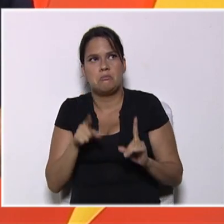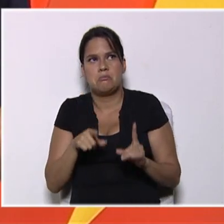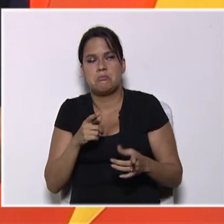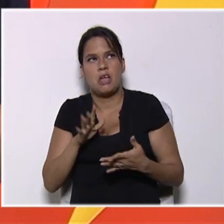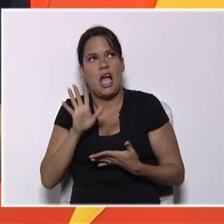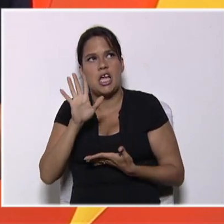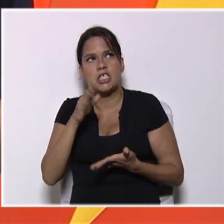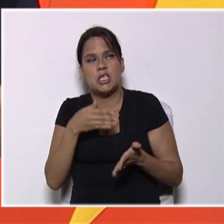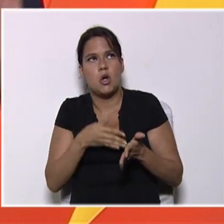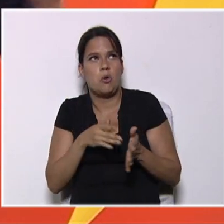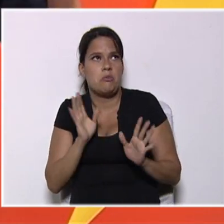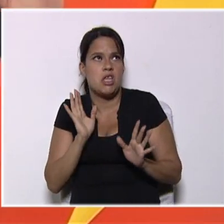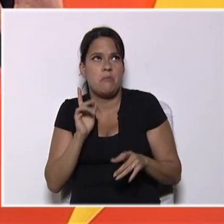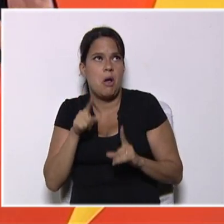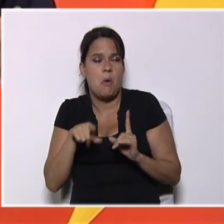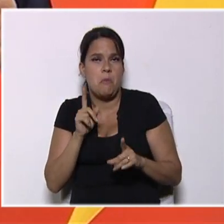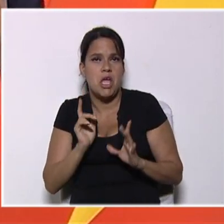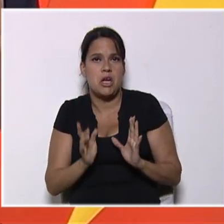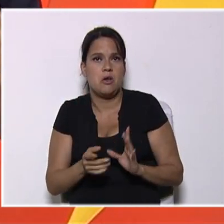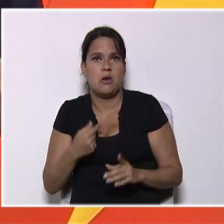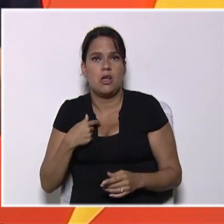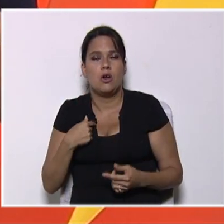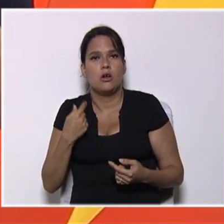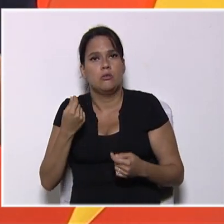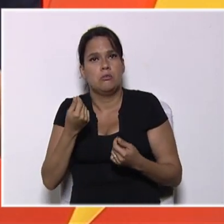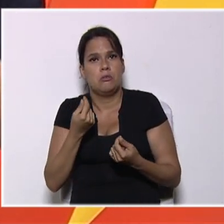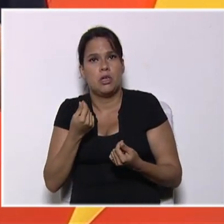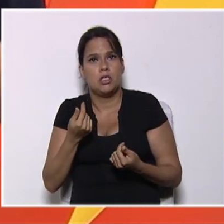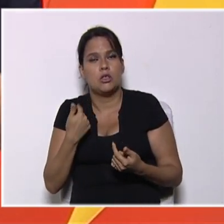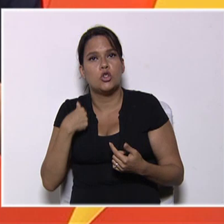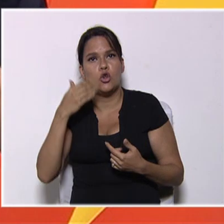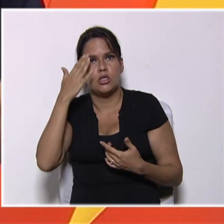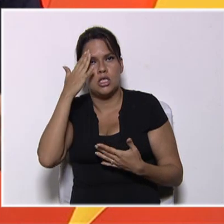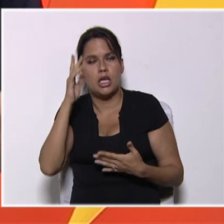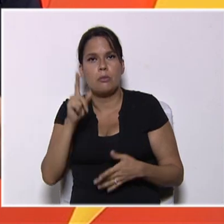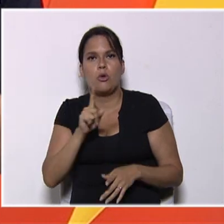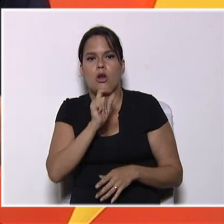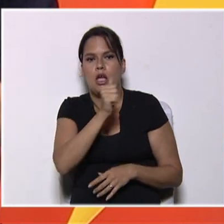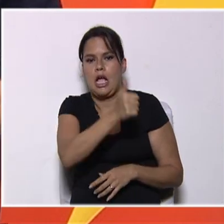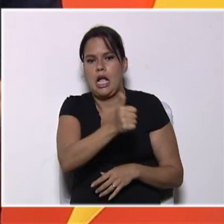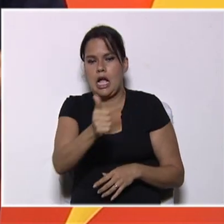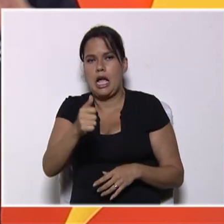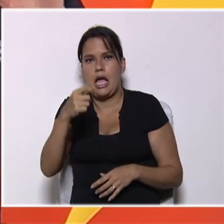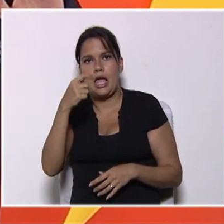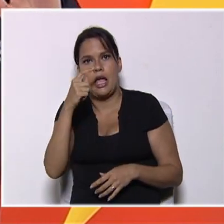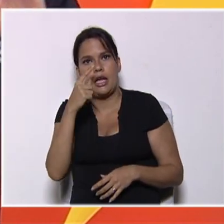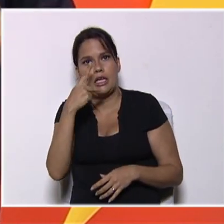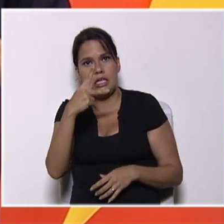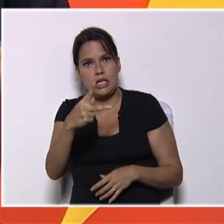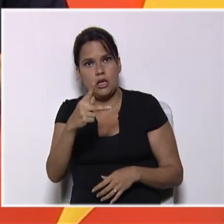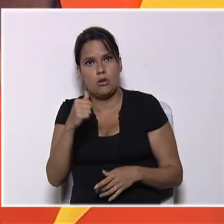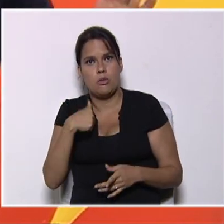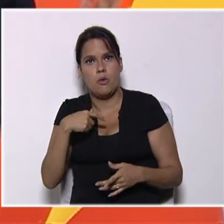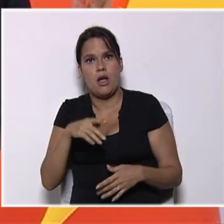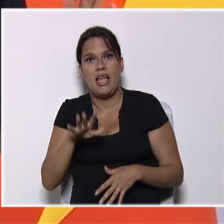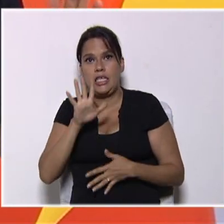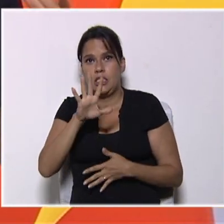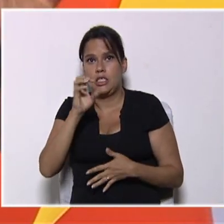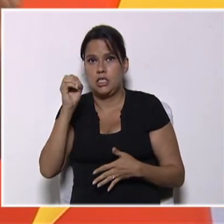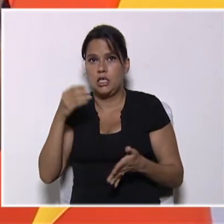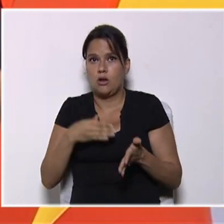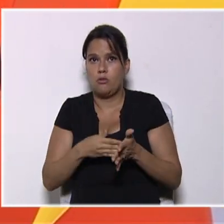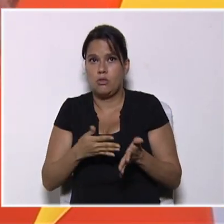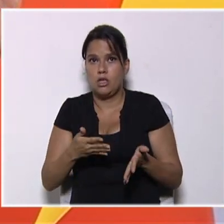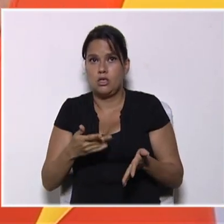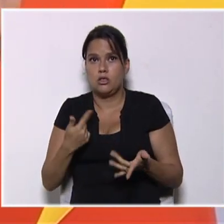5.000 bolívares soberanos es el precio, entonces yo sé que por cada kilo me van a dar 5.000 bolívares soberanos, entonces si yo reúno 100 kilos, ya